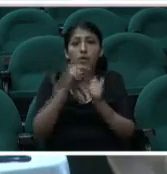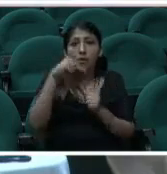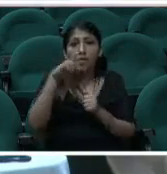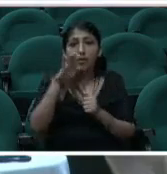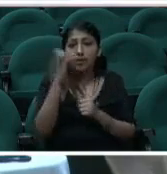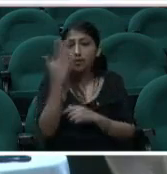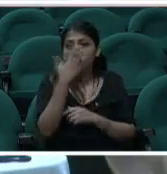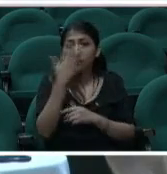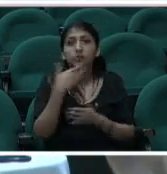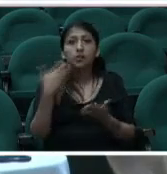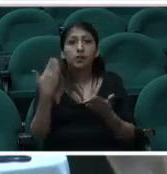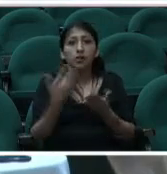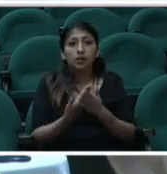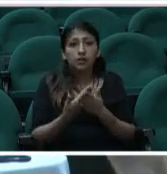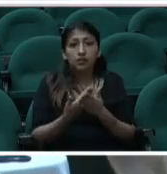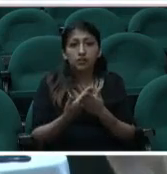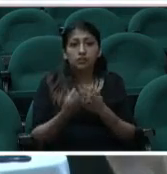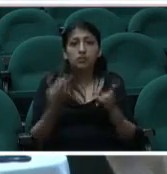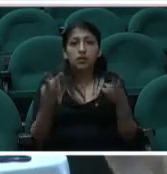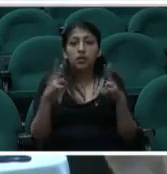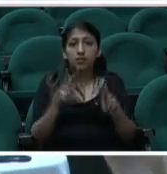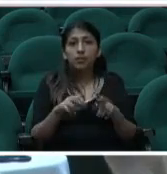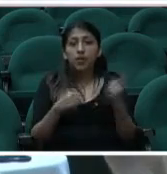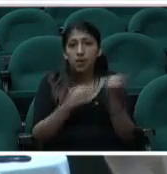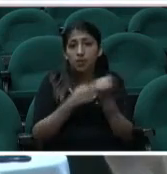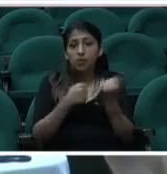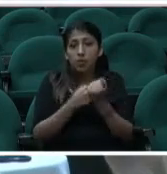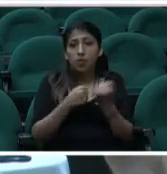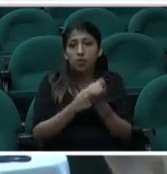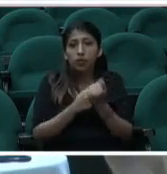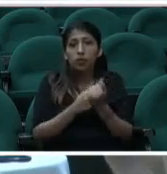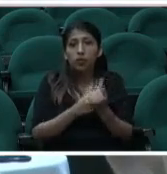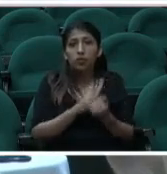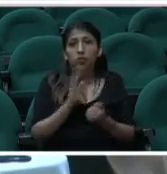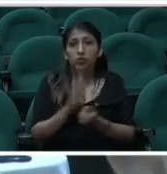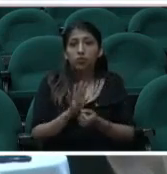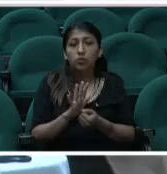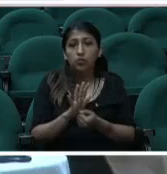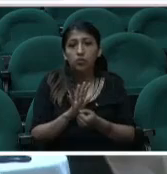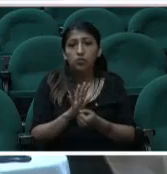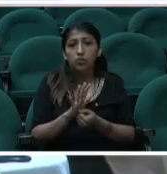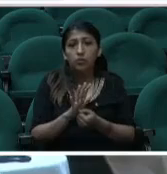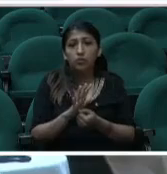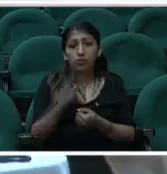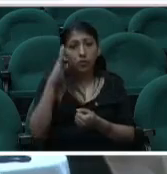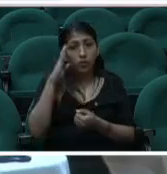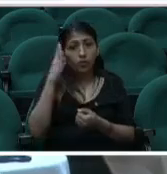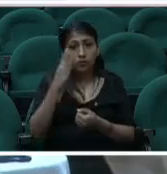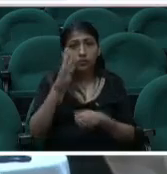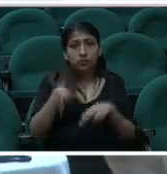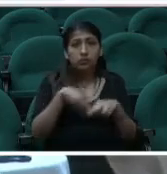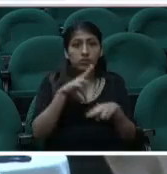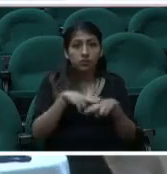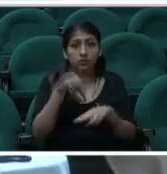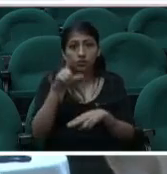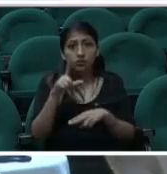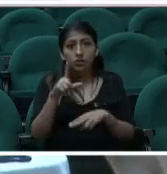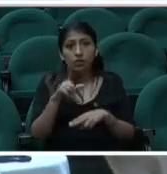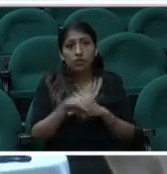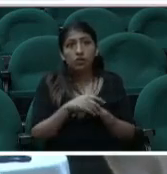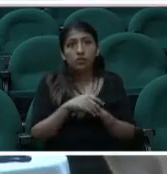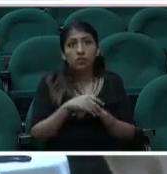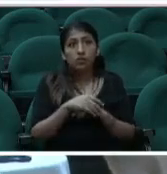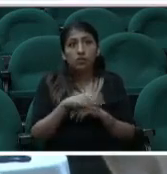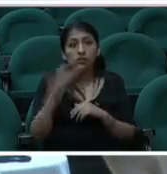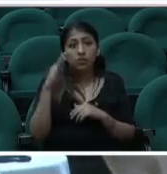televisión agradecer también el apoyo y la colaboración de la policía nacional y al